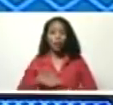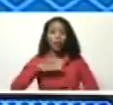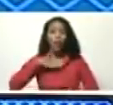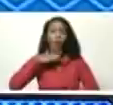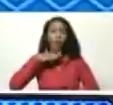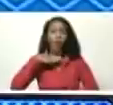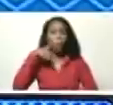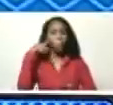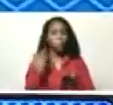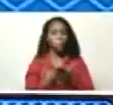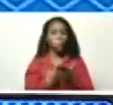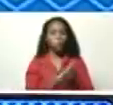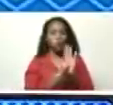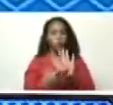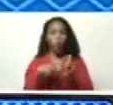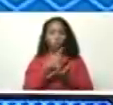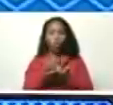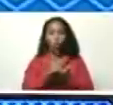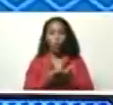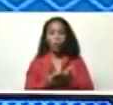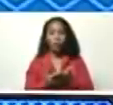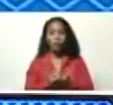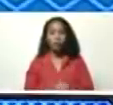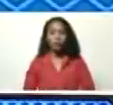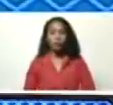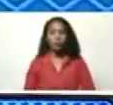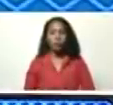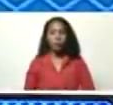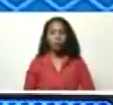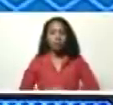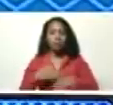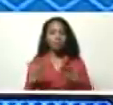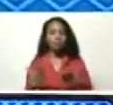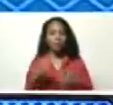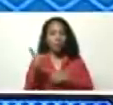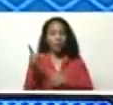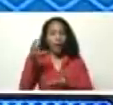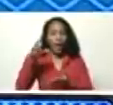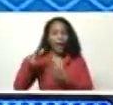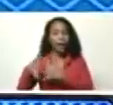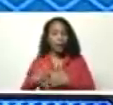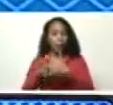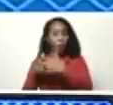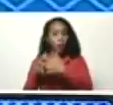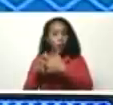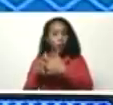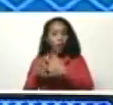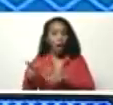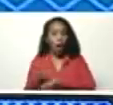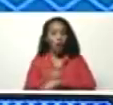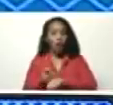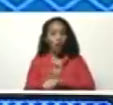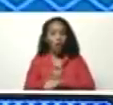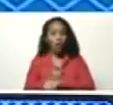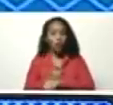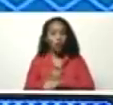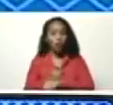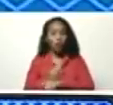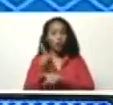suficientes pruebas documental de que Estados Unidos, en el gobierno de